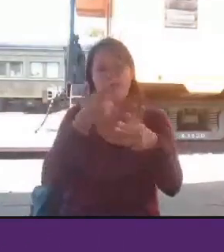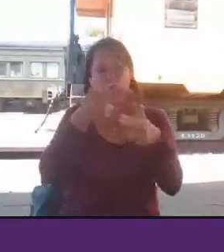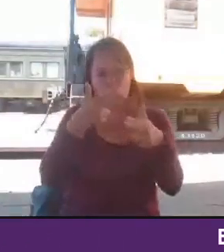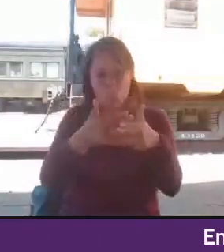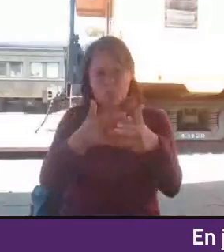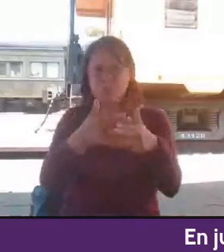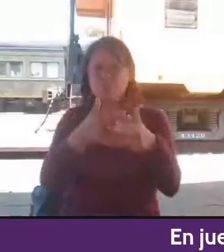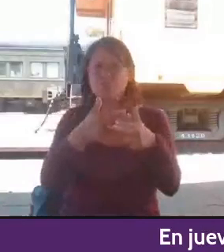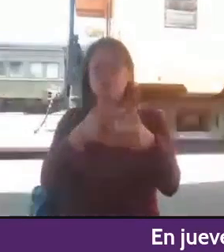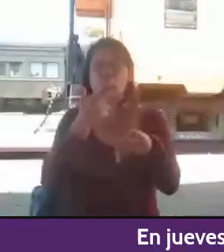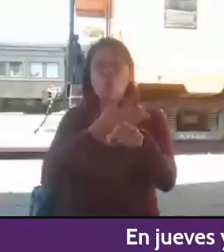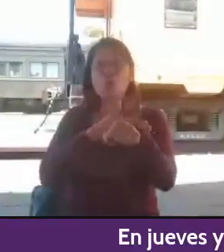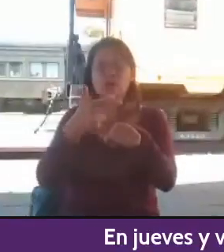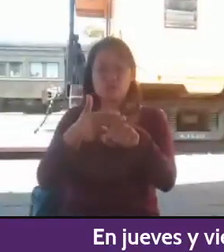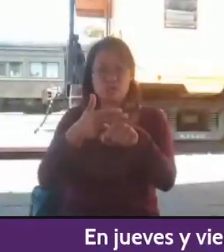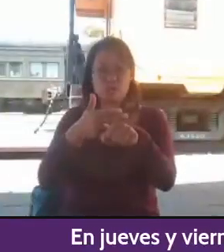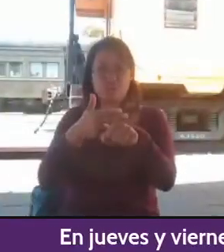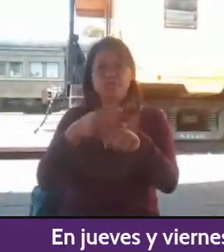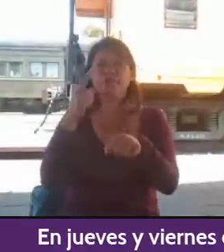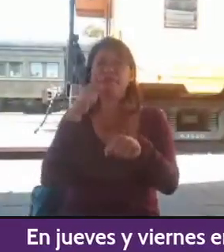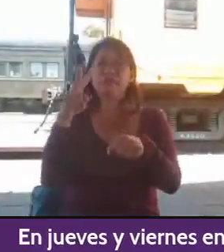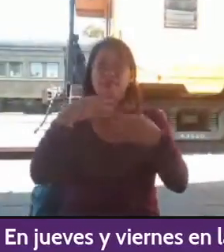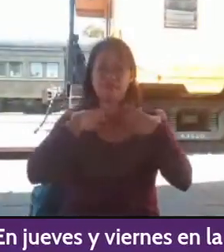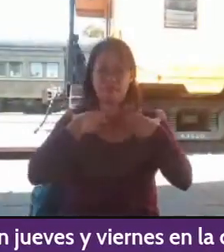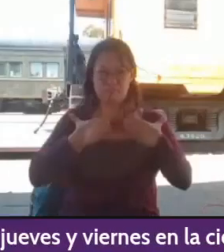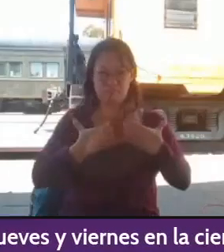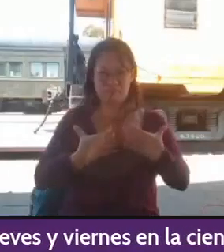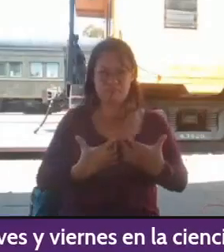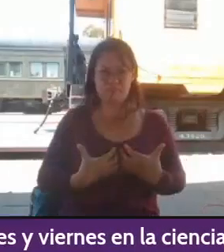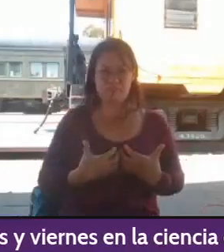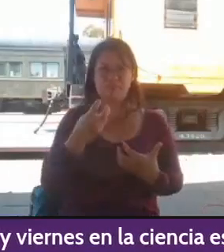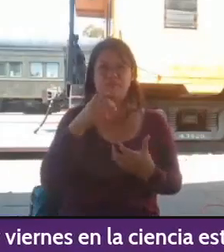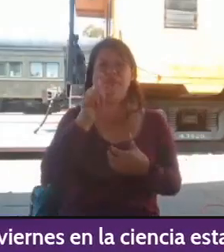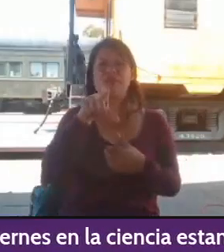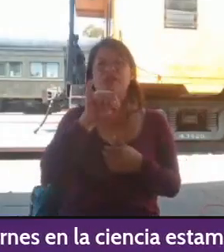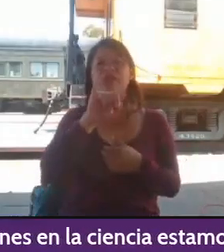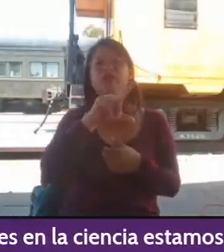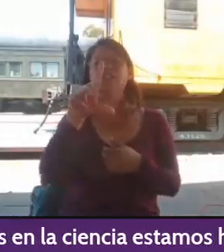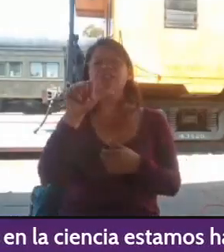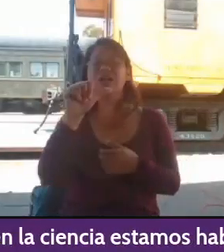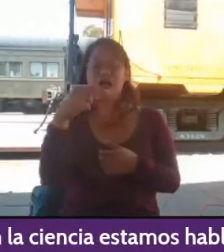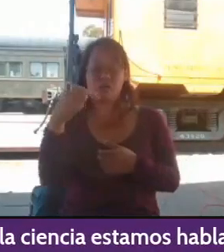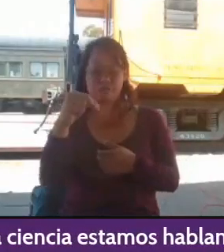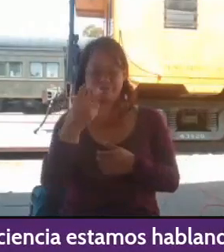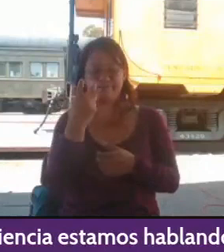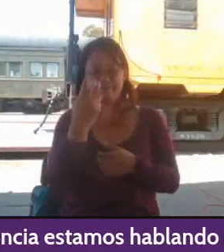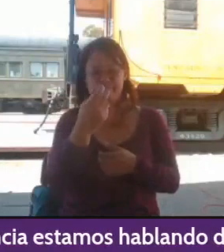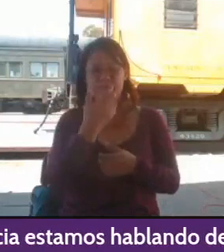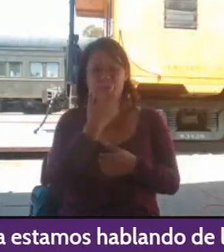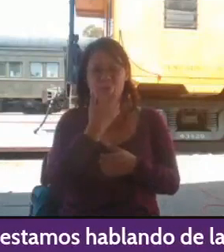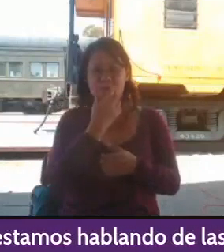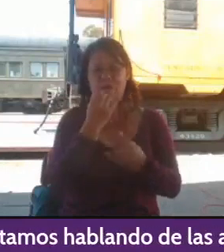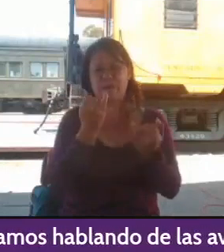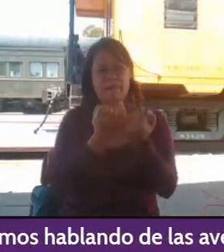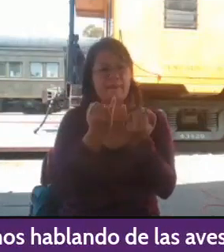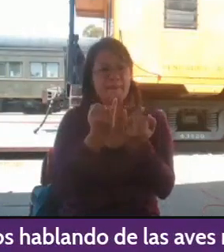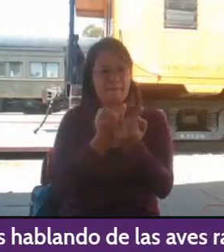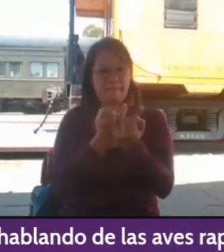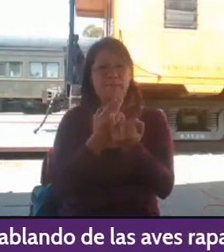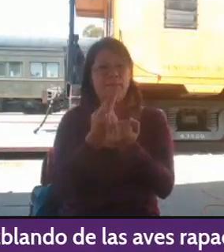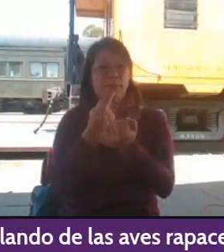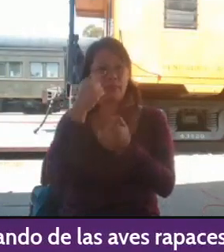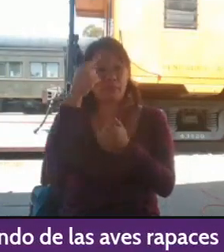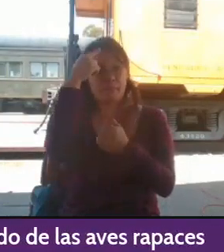pronunciada en la que pueden ver la pechuga de pollo, que se maquilla. Y también le van a funcionar para sobrevivir, por ejemplo, al